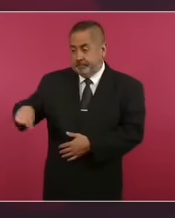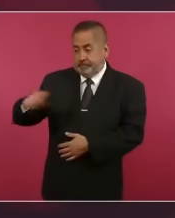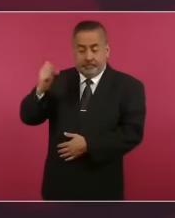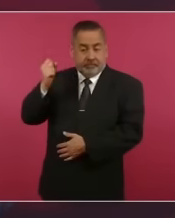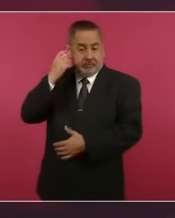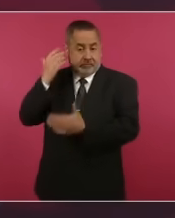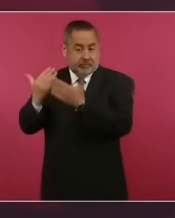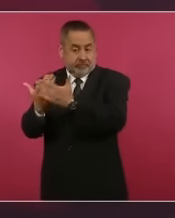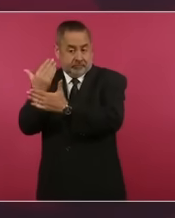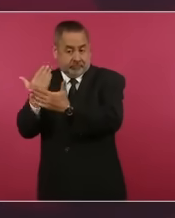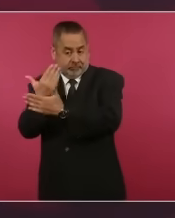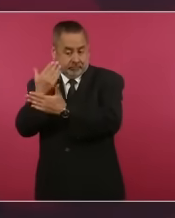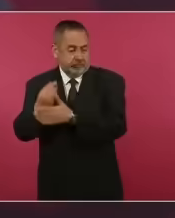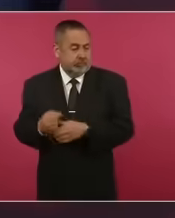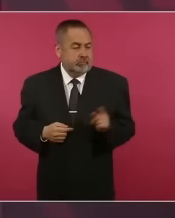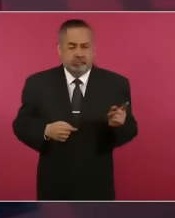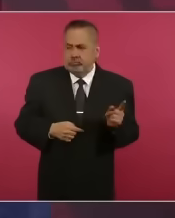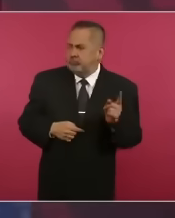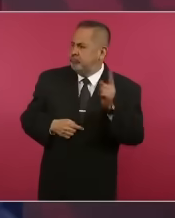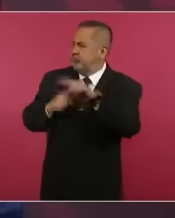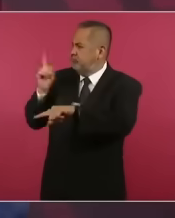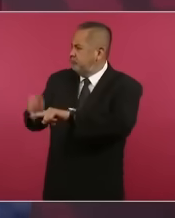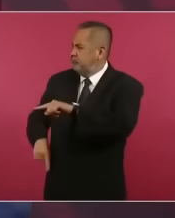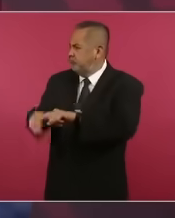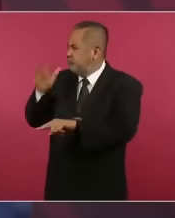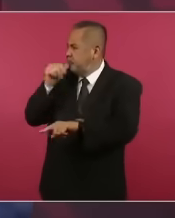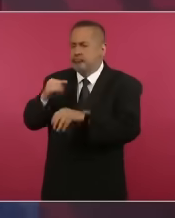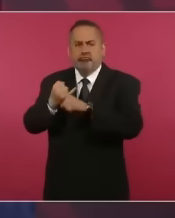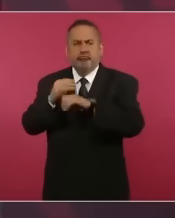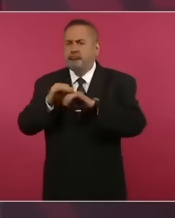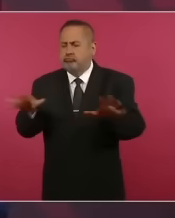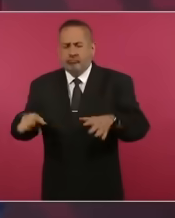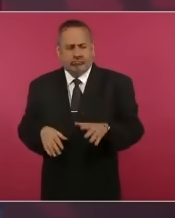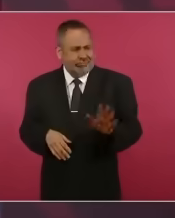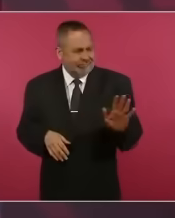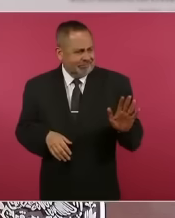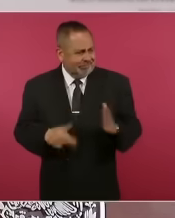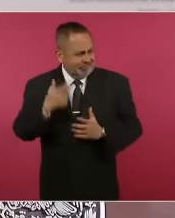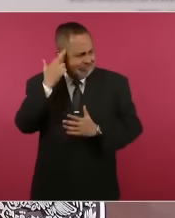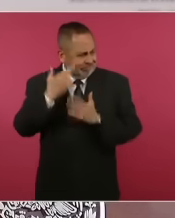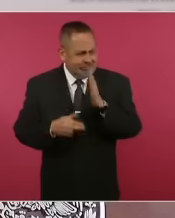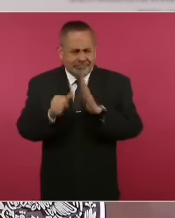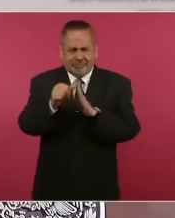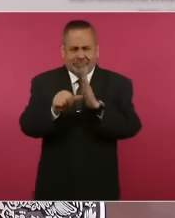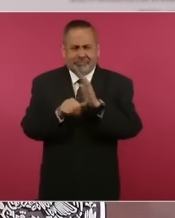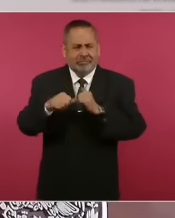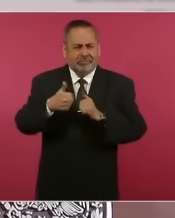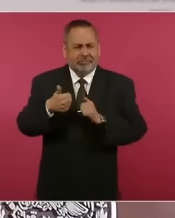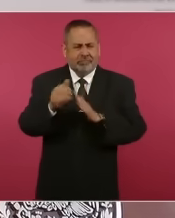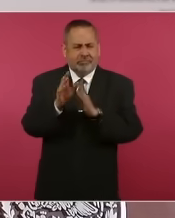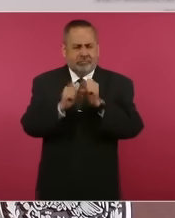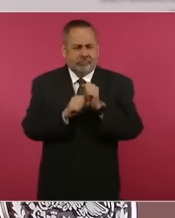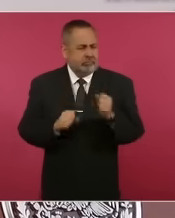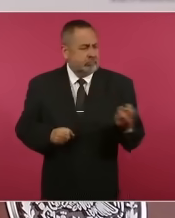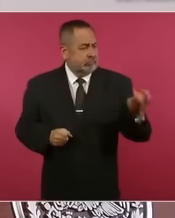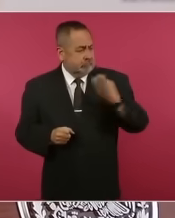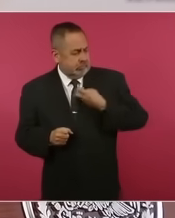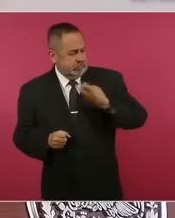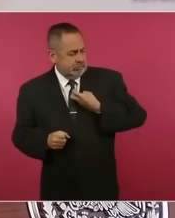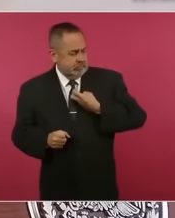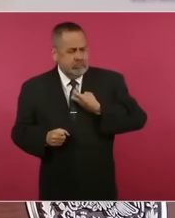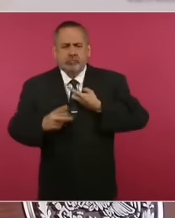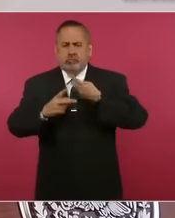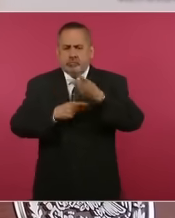me quieren silenciar, no puedo informar, no puedo ejercer mi derecho de réplica, pues